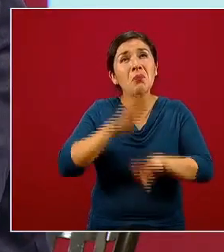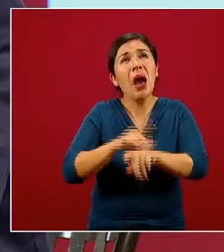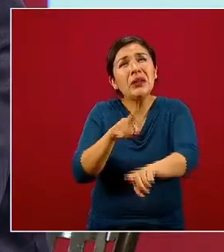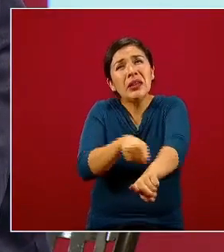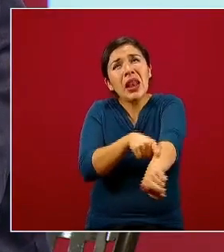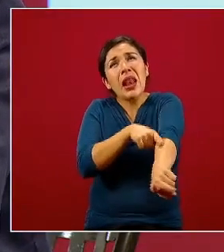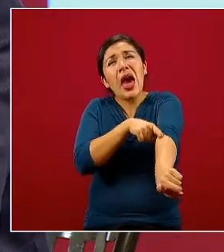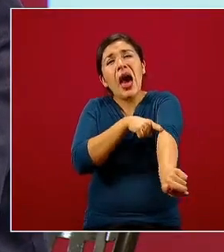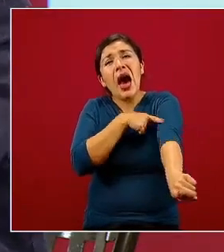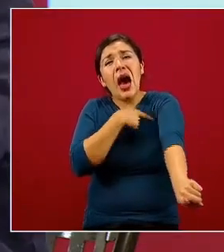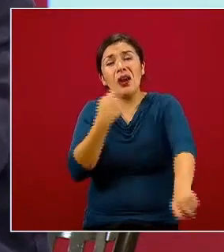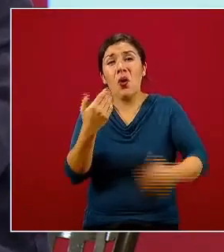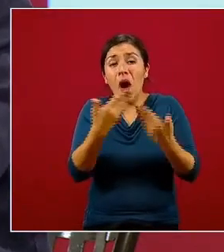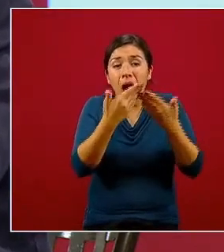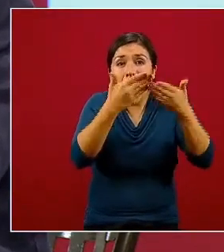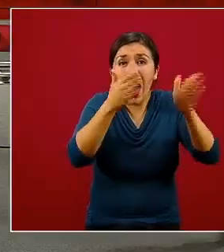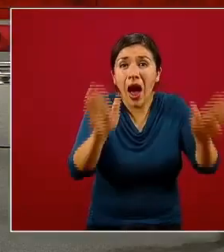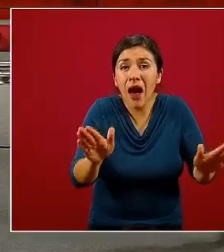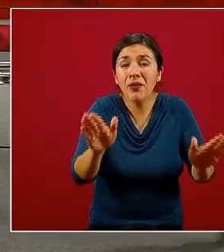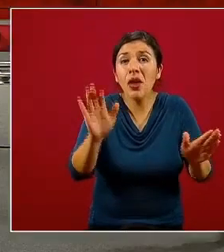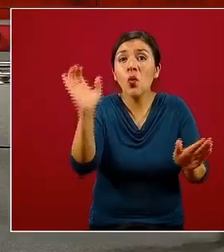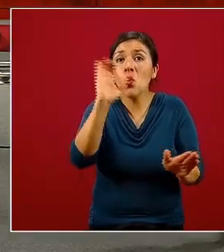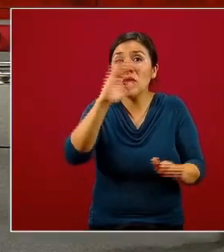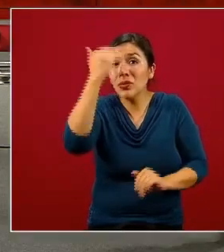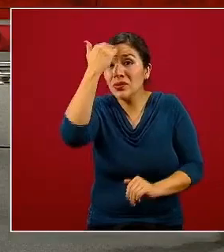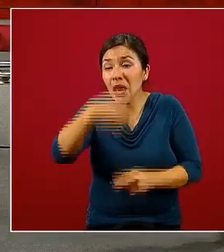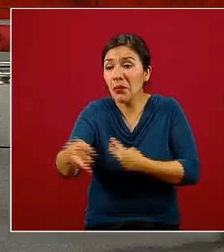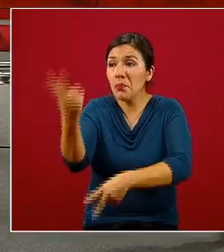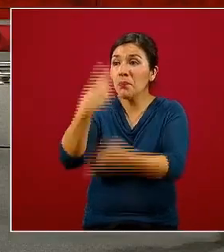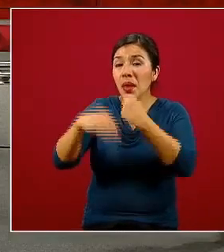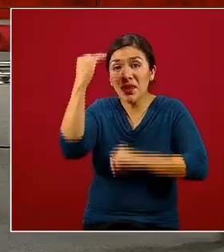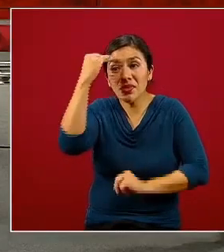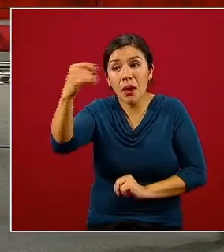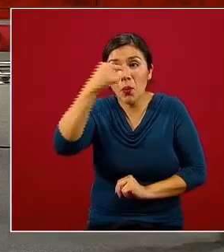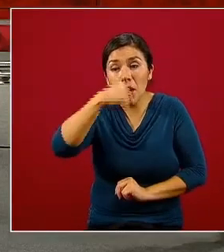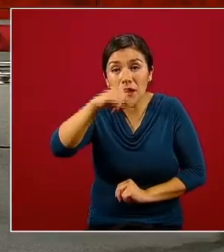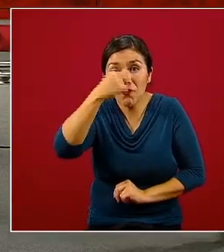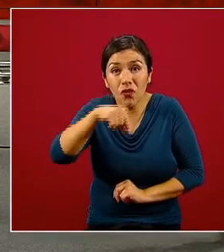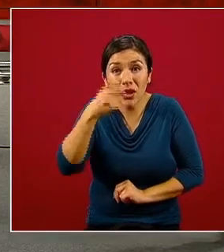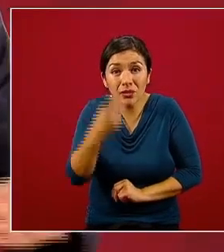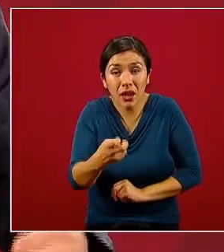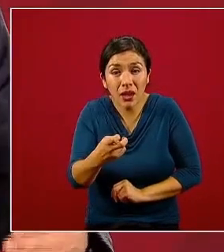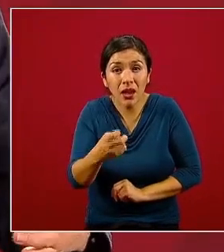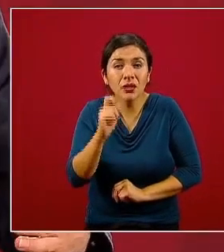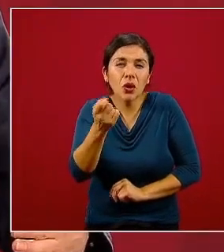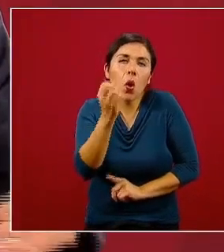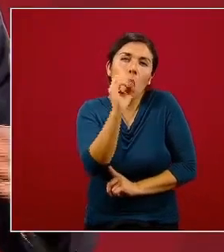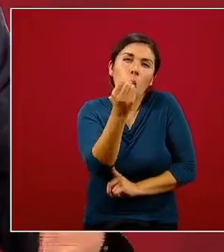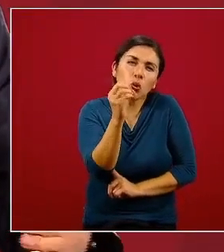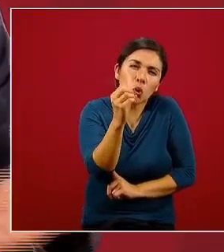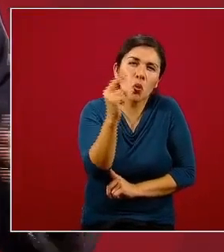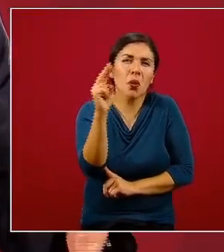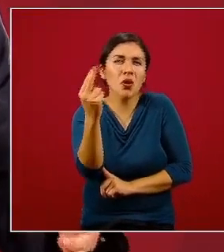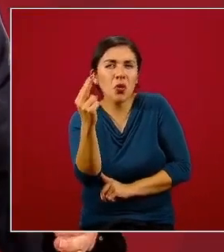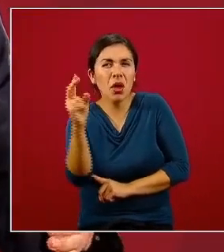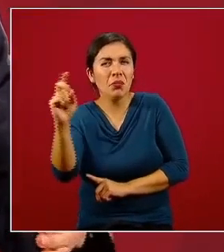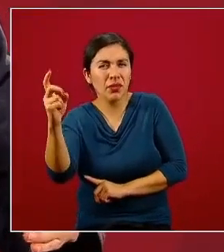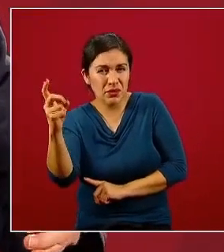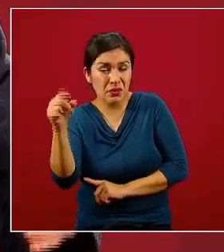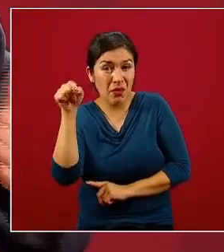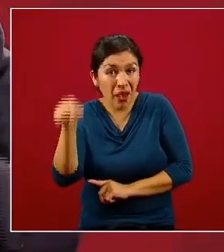el desconfinamiento precisamente cuando sabemos que va a llegar la influenza, es decir, en octubre, noviembre,